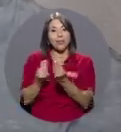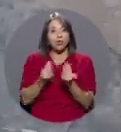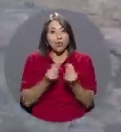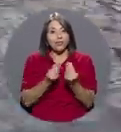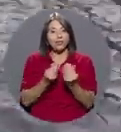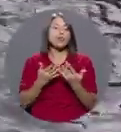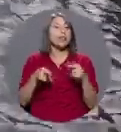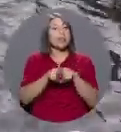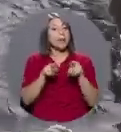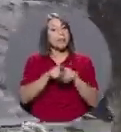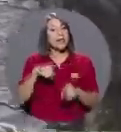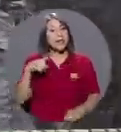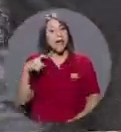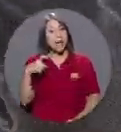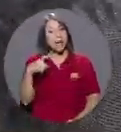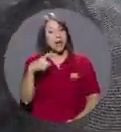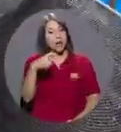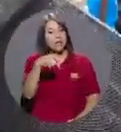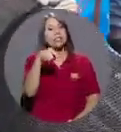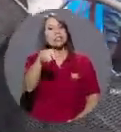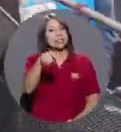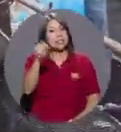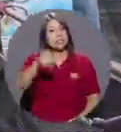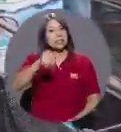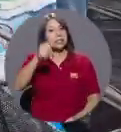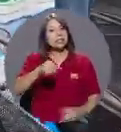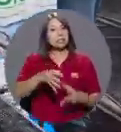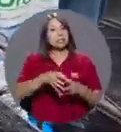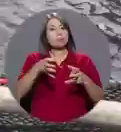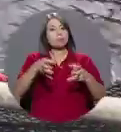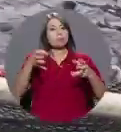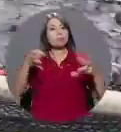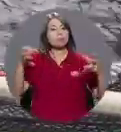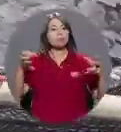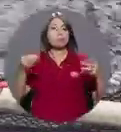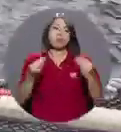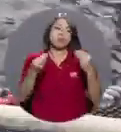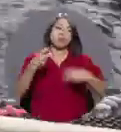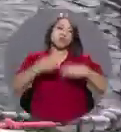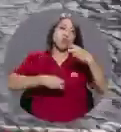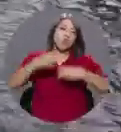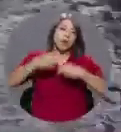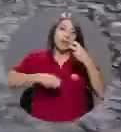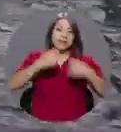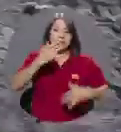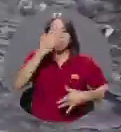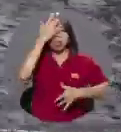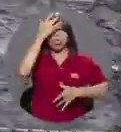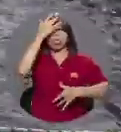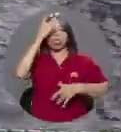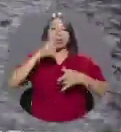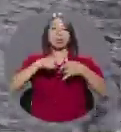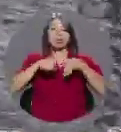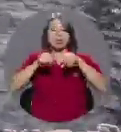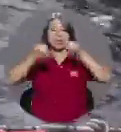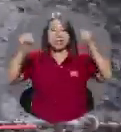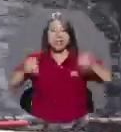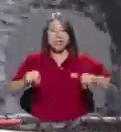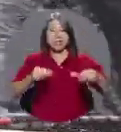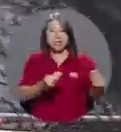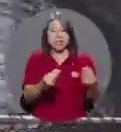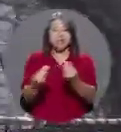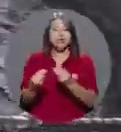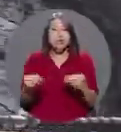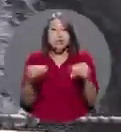parte de los camarones, sí, hay una producción muy significativa, pero con muchos problemas de enfermedades. Entonces, los sistemas de